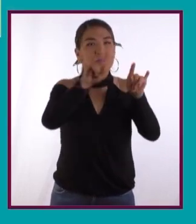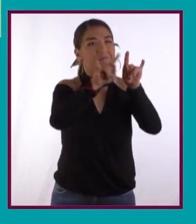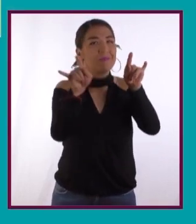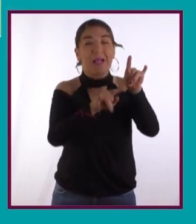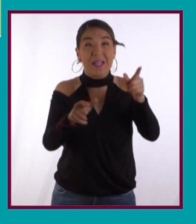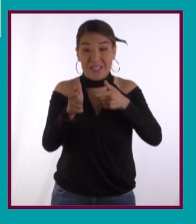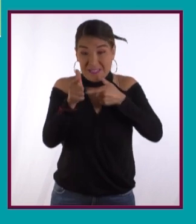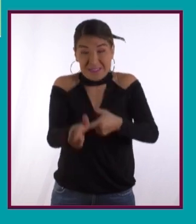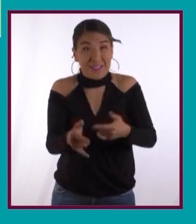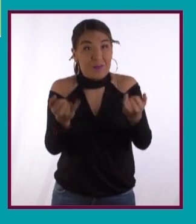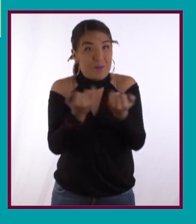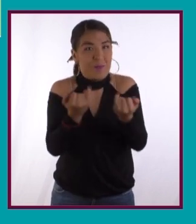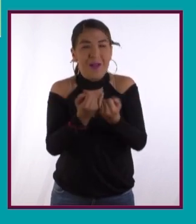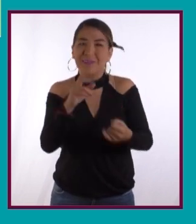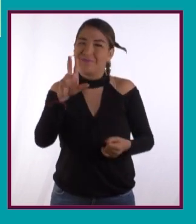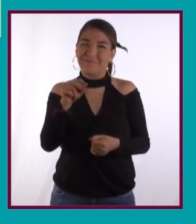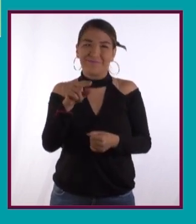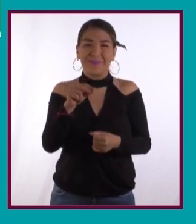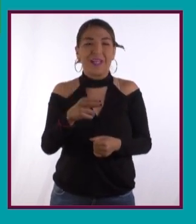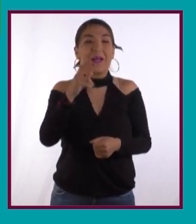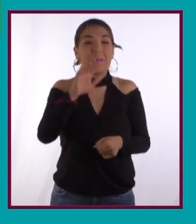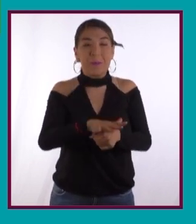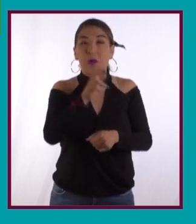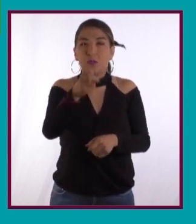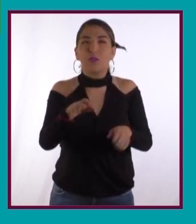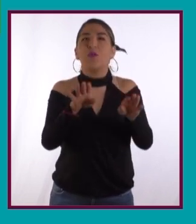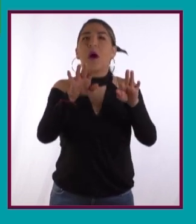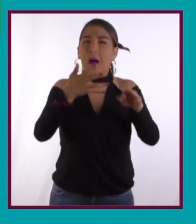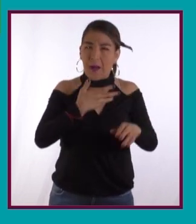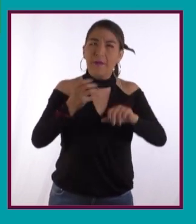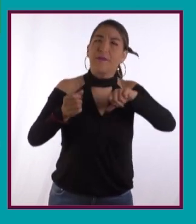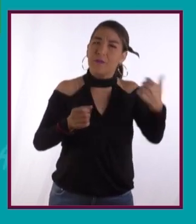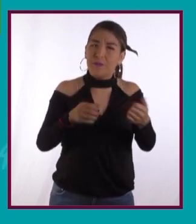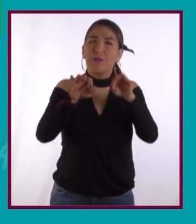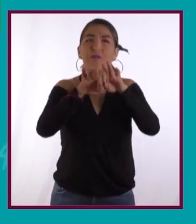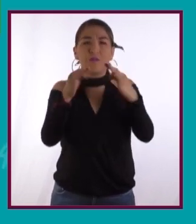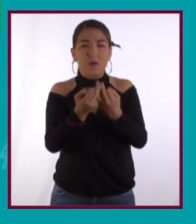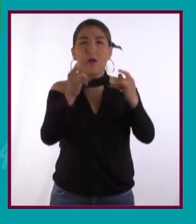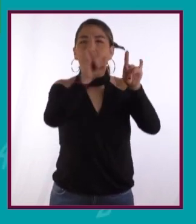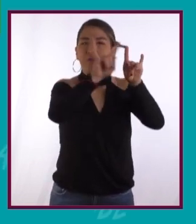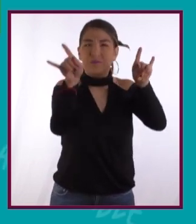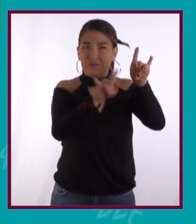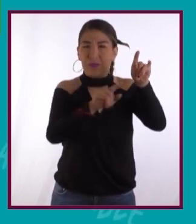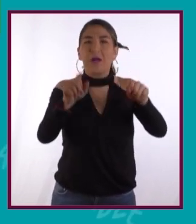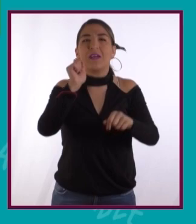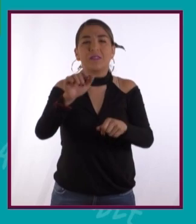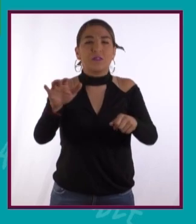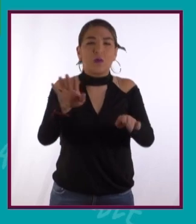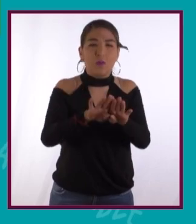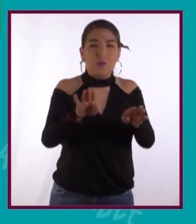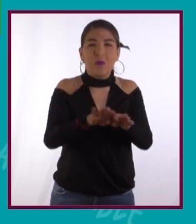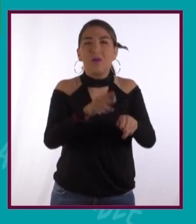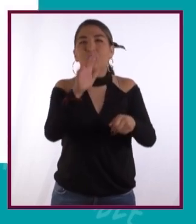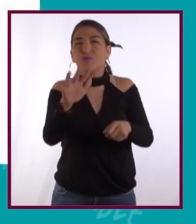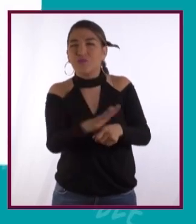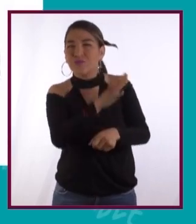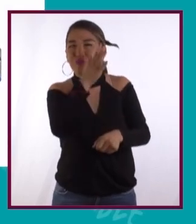acomodos podían ser no periódicos. De manera que sí hay acomodos que se puedan acomodar de forma